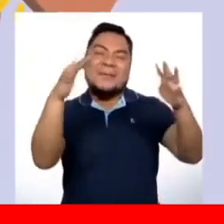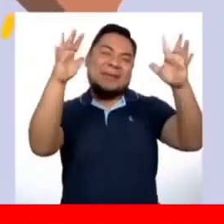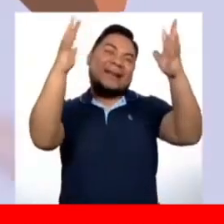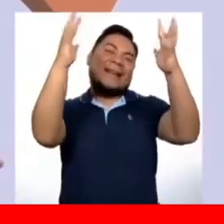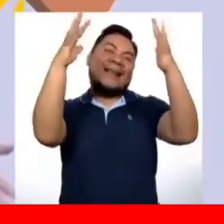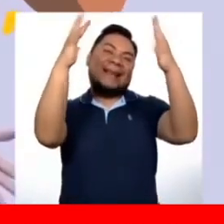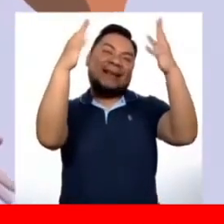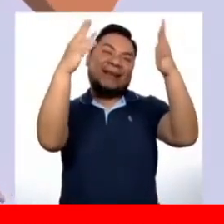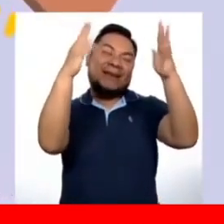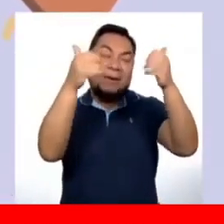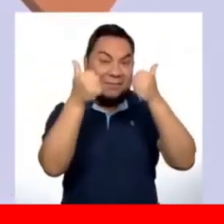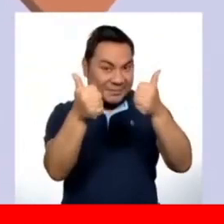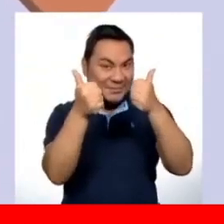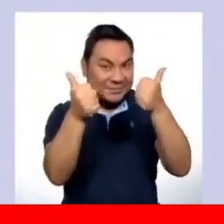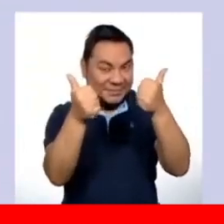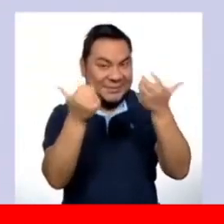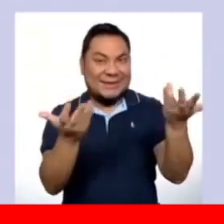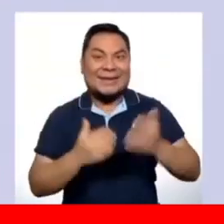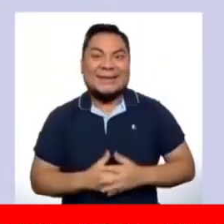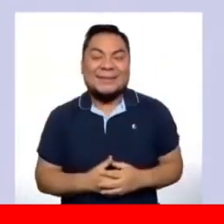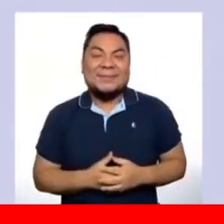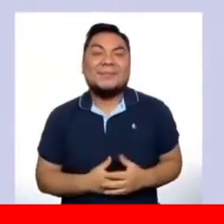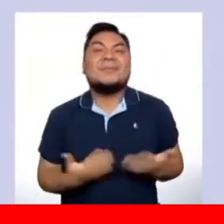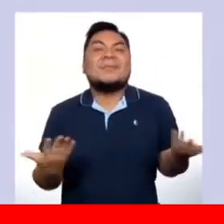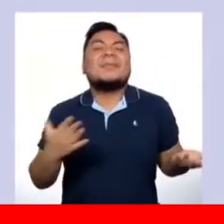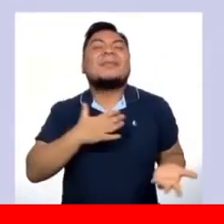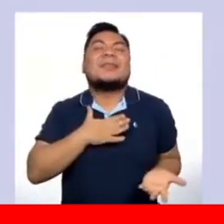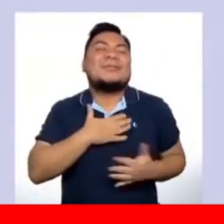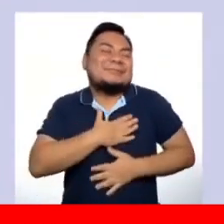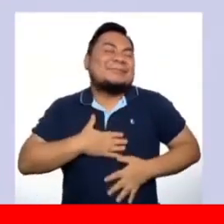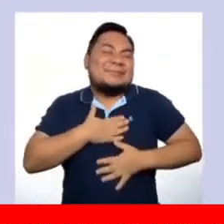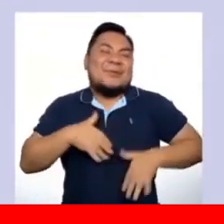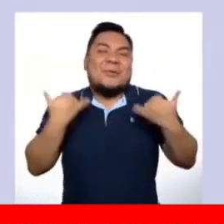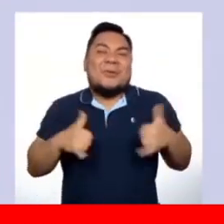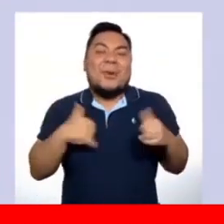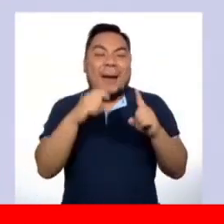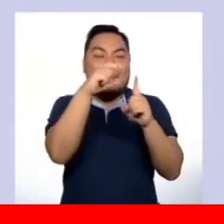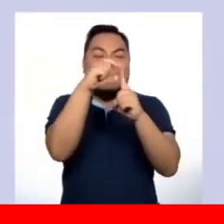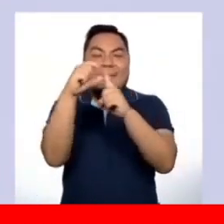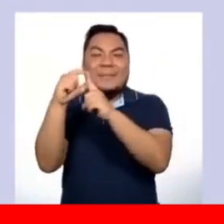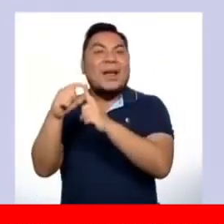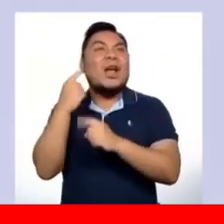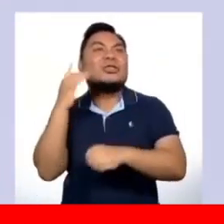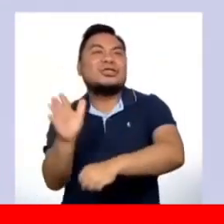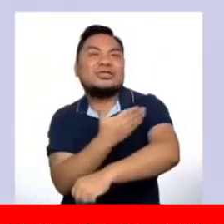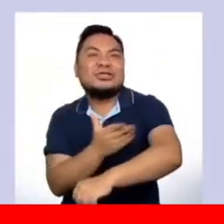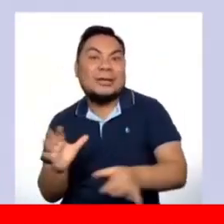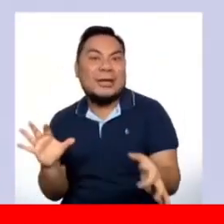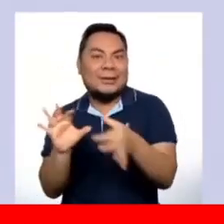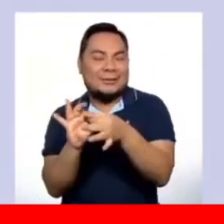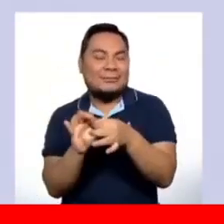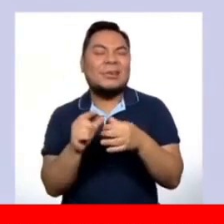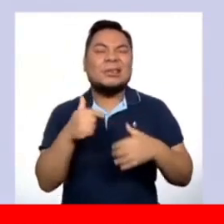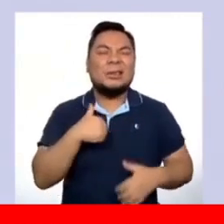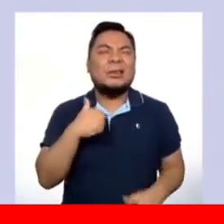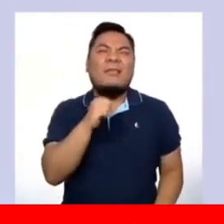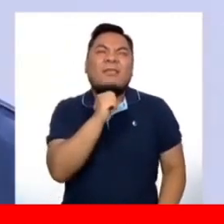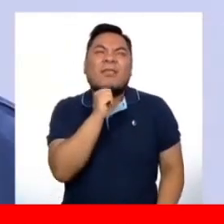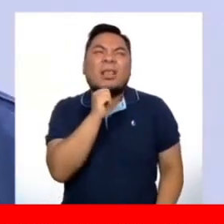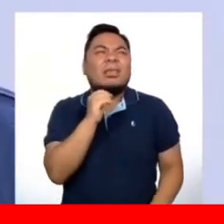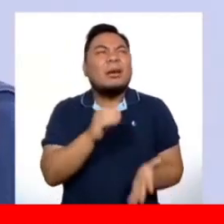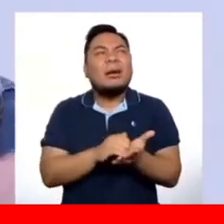¡Bravo! ¡Muy bien, chicos! A mí me divierte jugar con las palabras y los sonidos. Creo que nos hace falta